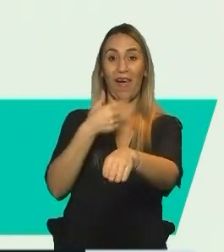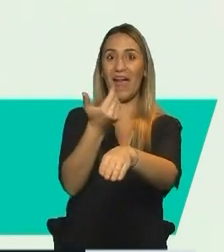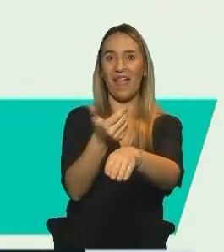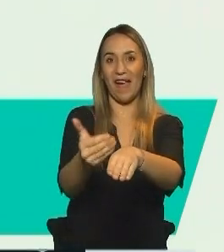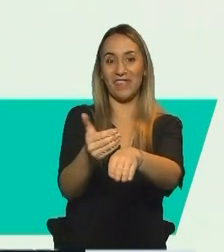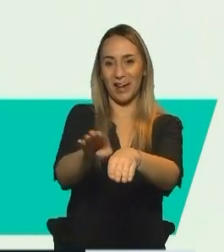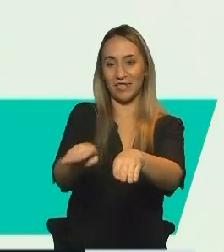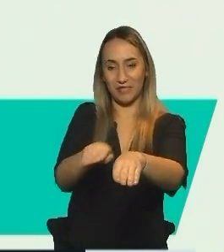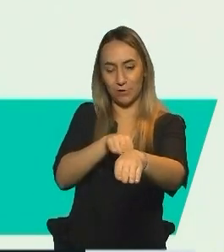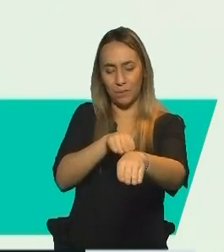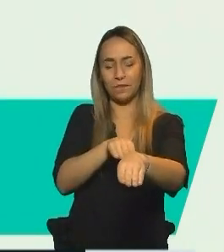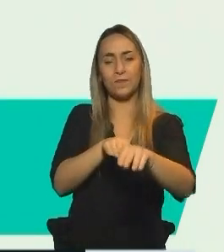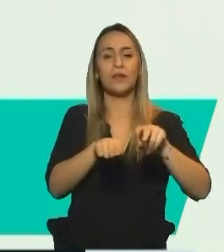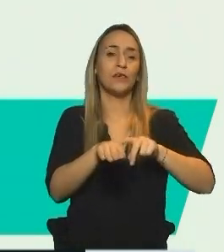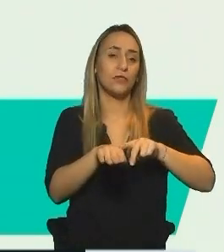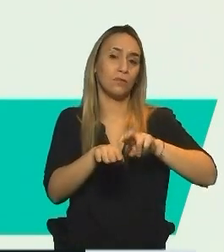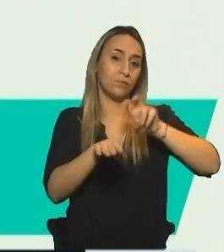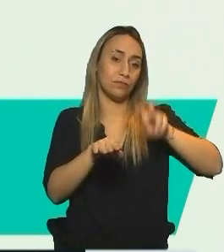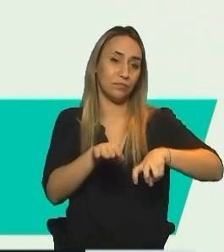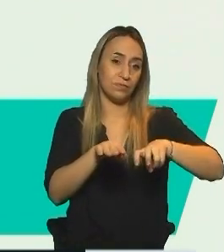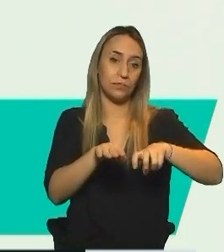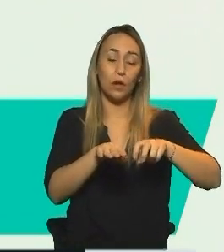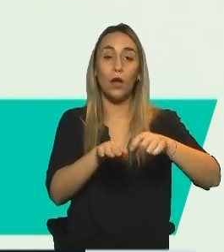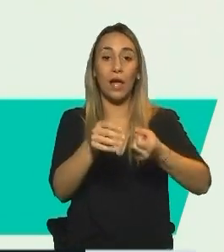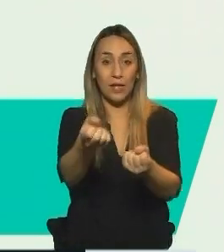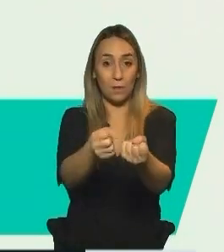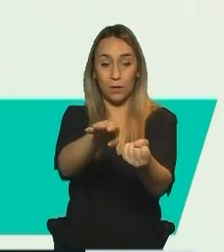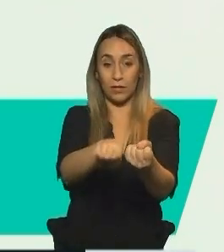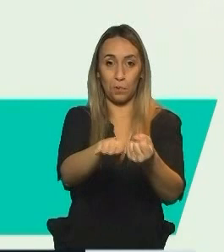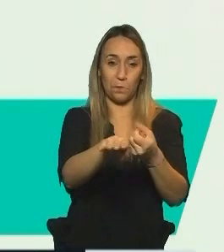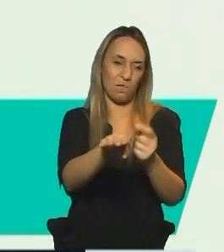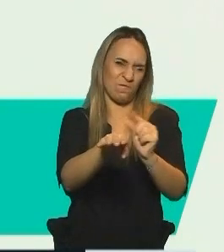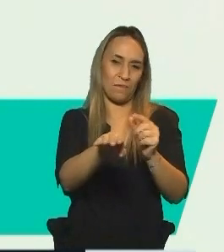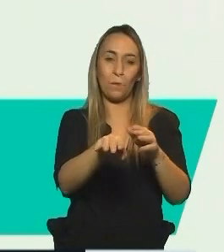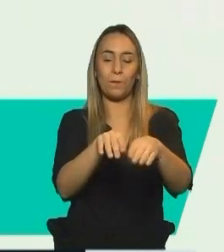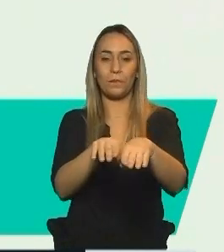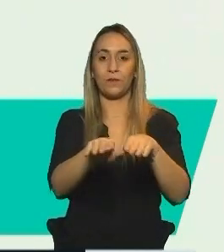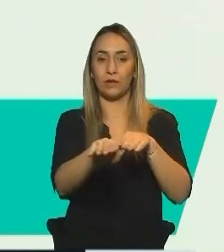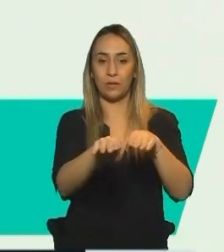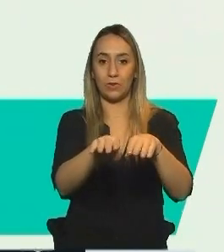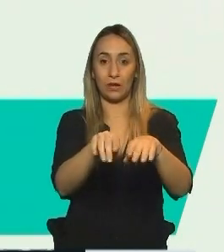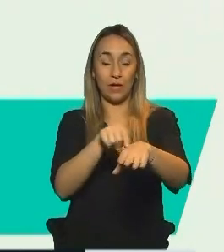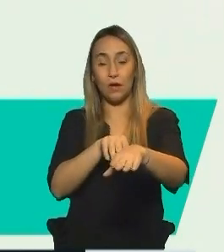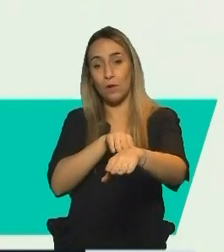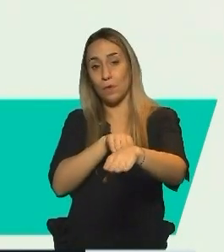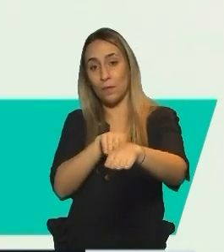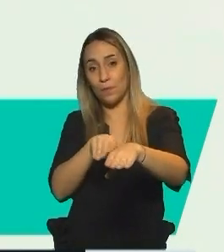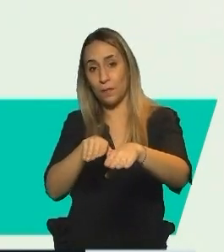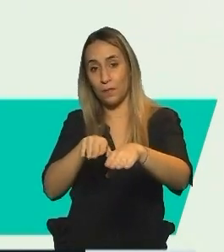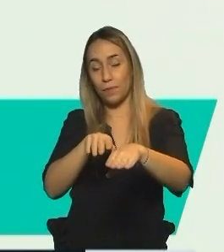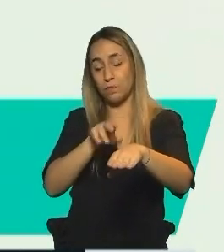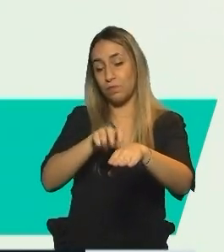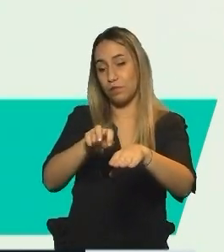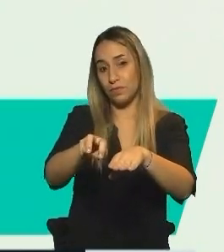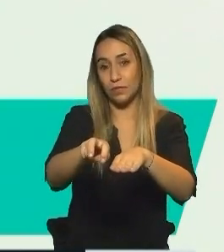Y al salir yo, pasé la camioneta un poco y volé de ahí hasta la esquina de Viamonte.